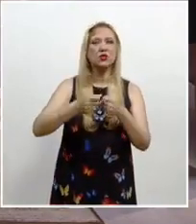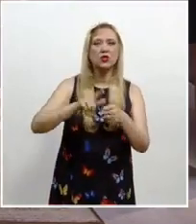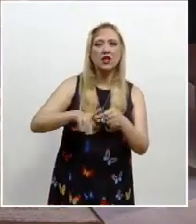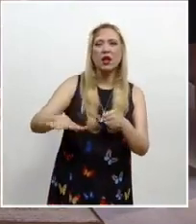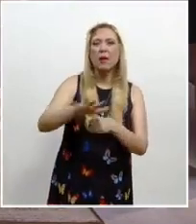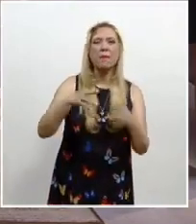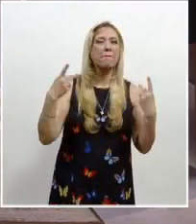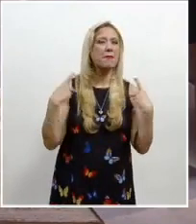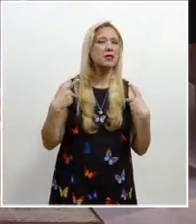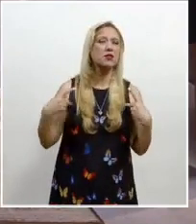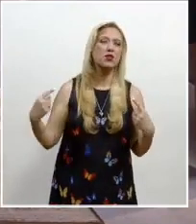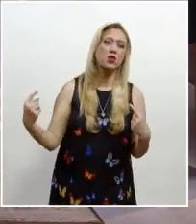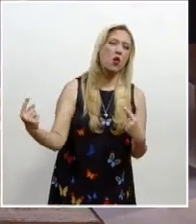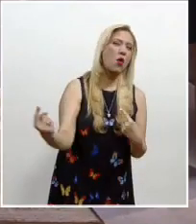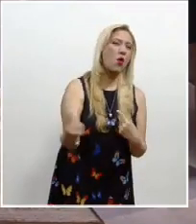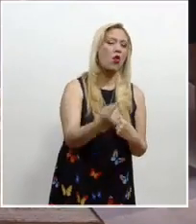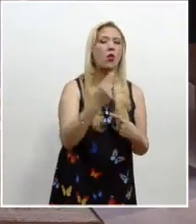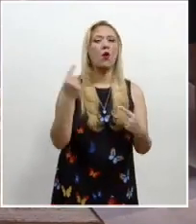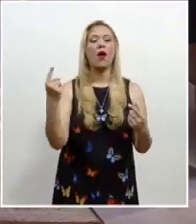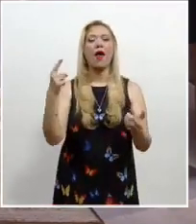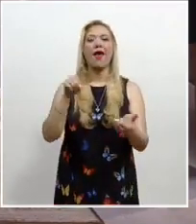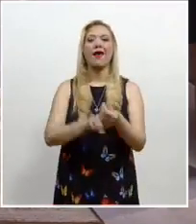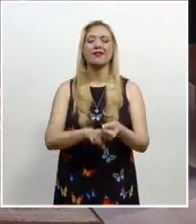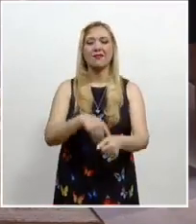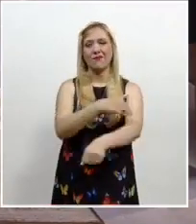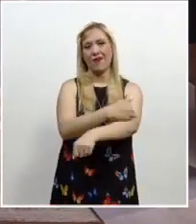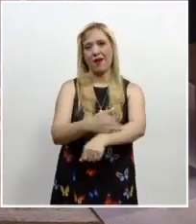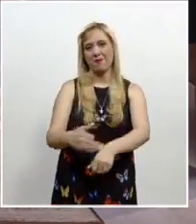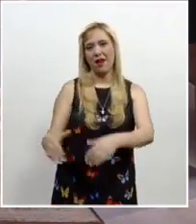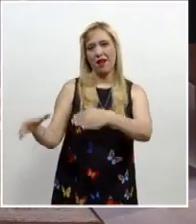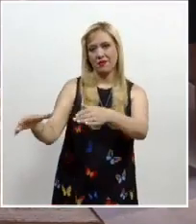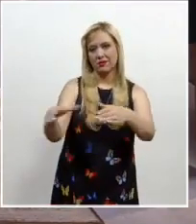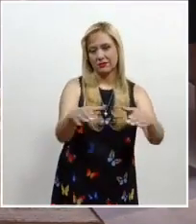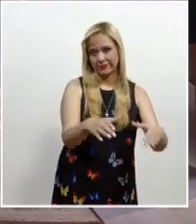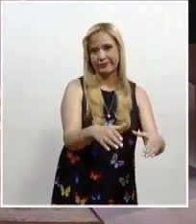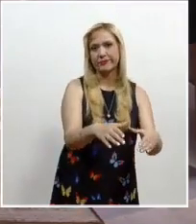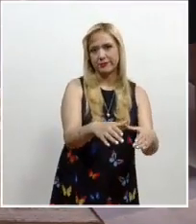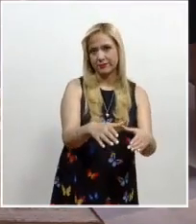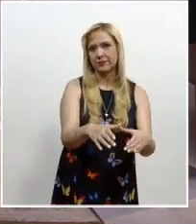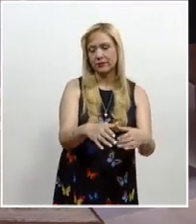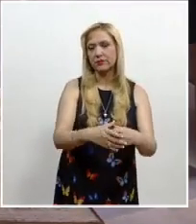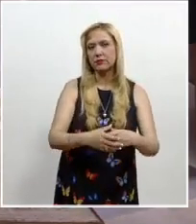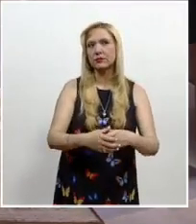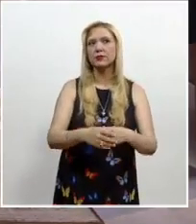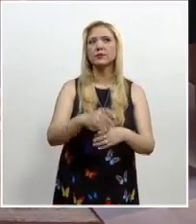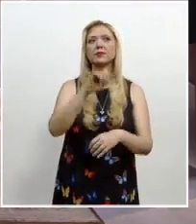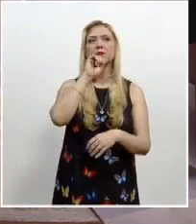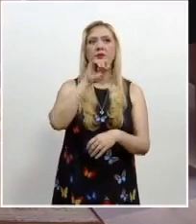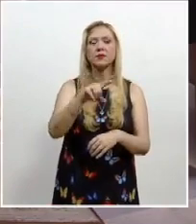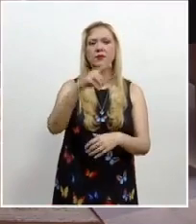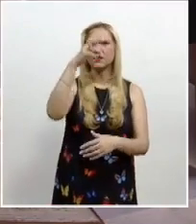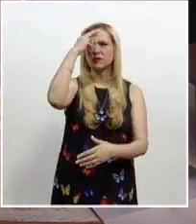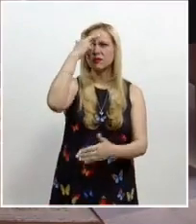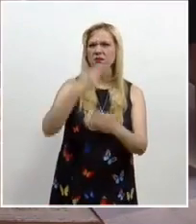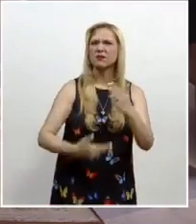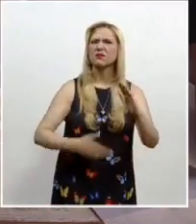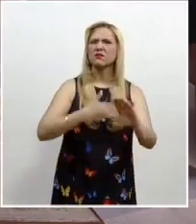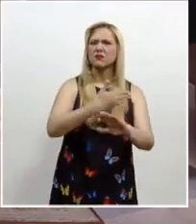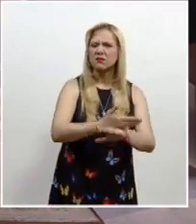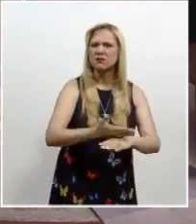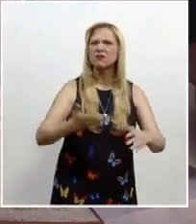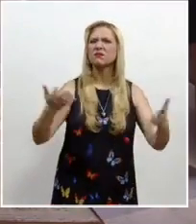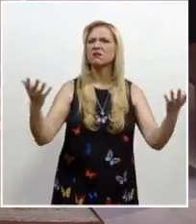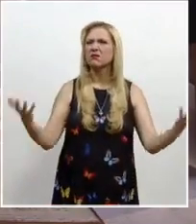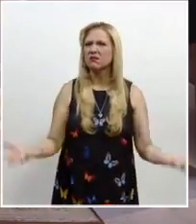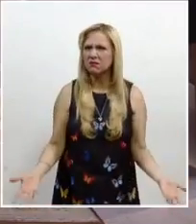las personas que integran de alguna manera las familias. Tiene que ver con estas relaciones que tienen, en este caso,